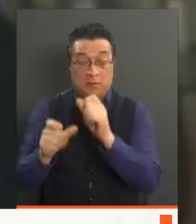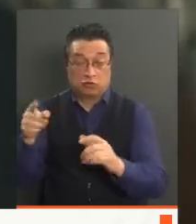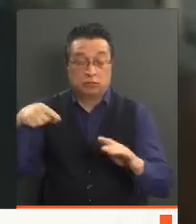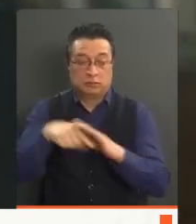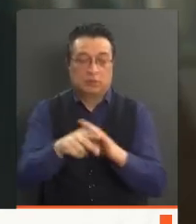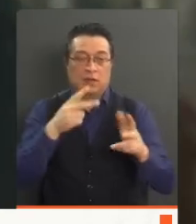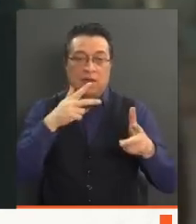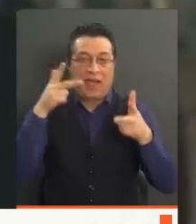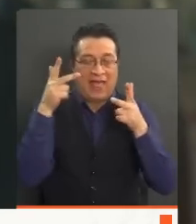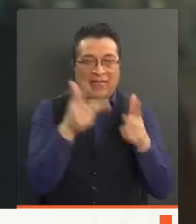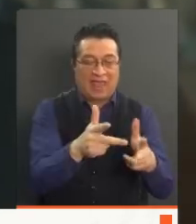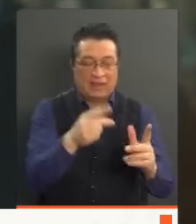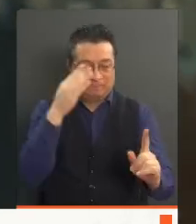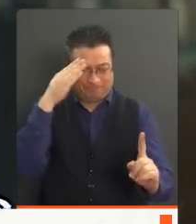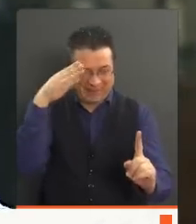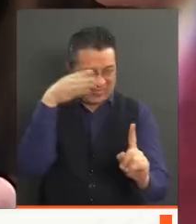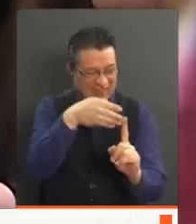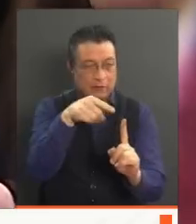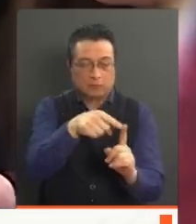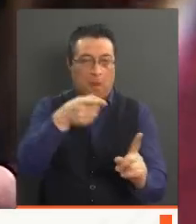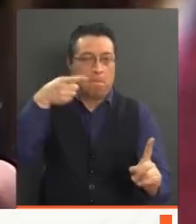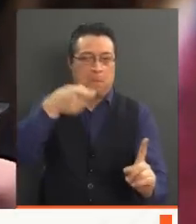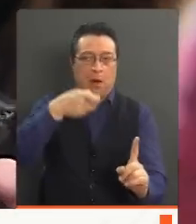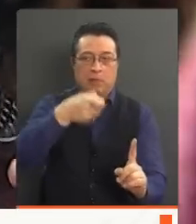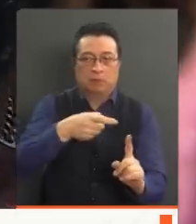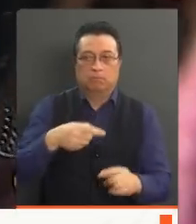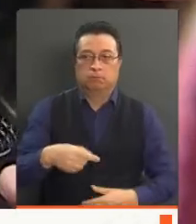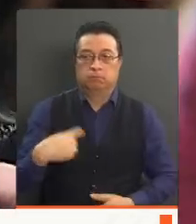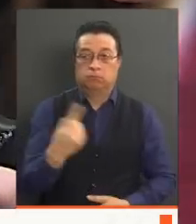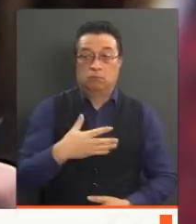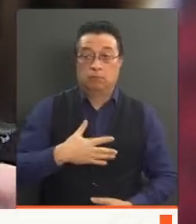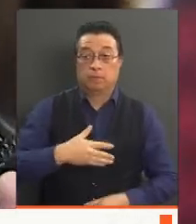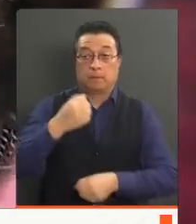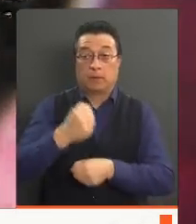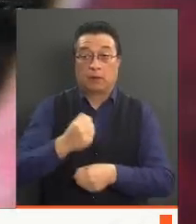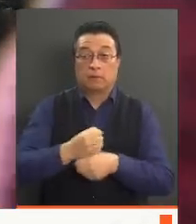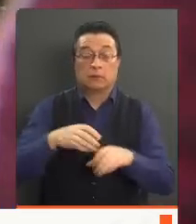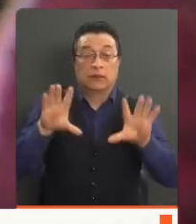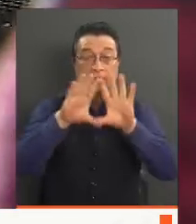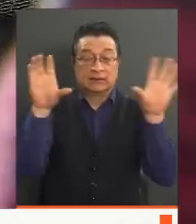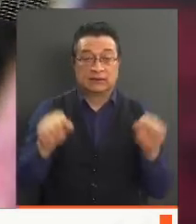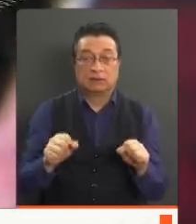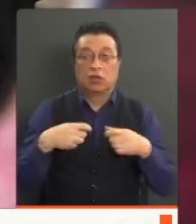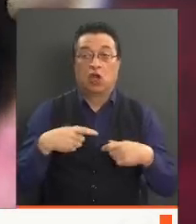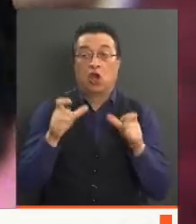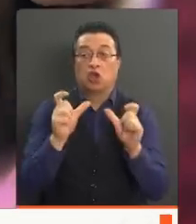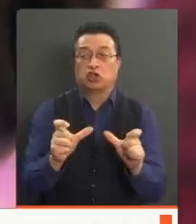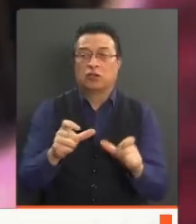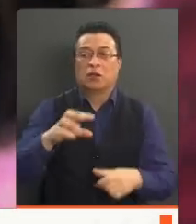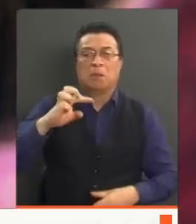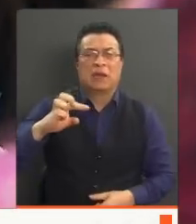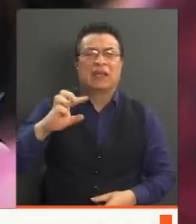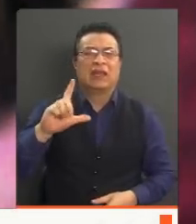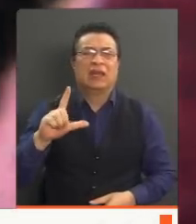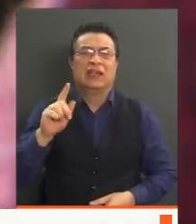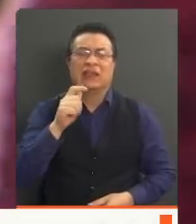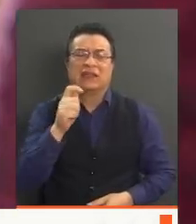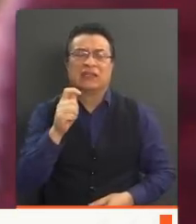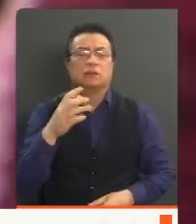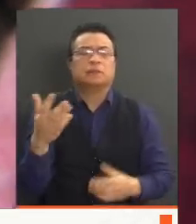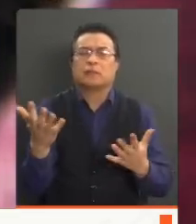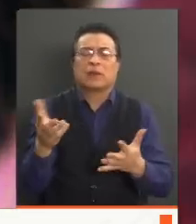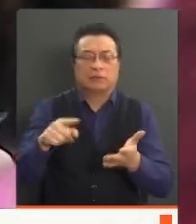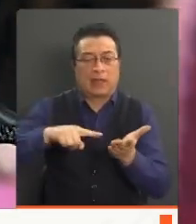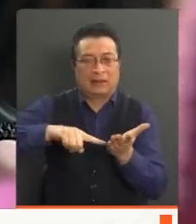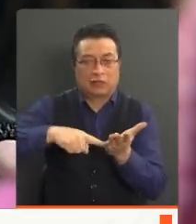atacan directamente con armas de fuego. Estamos trabajando con un sistema que es de control de PLT. ¿Ya? Y es un sistema tecnológico